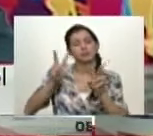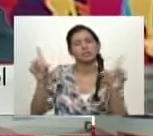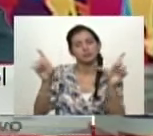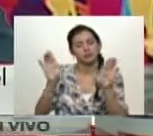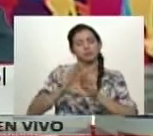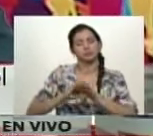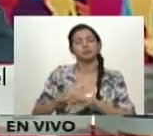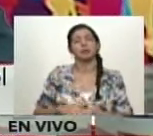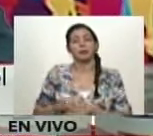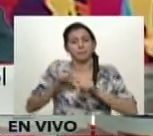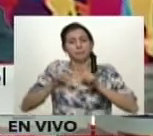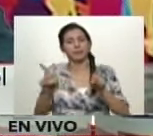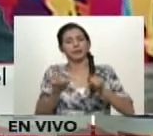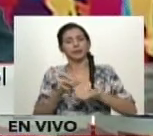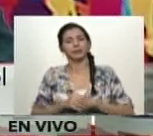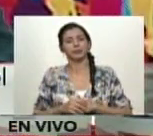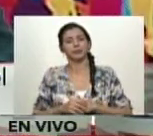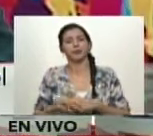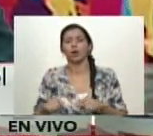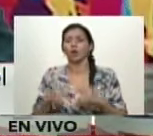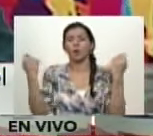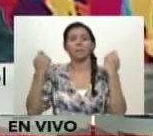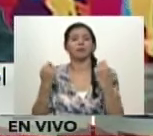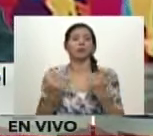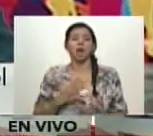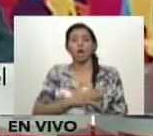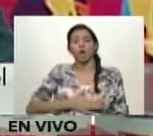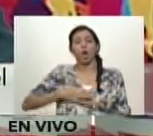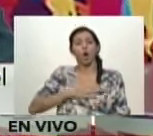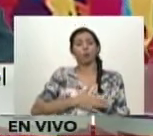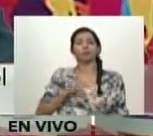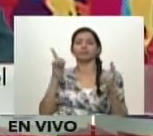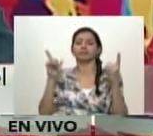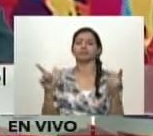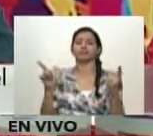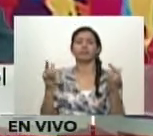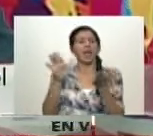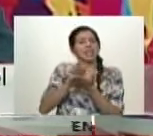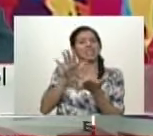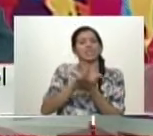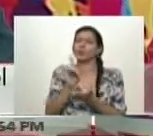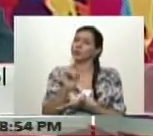Rompamos el acomodamiento que a veces caemos, camarada.